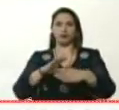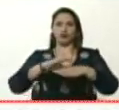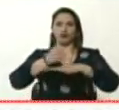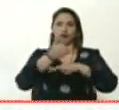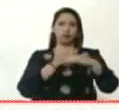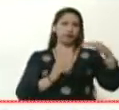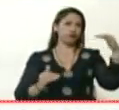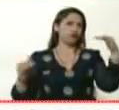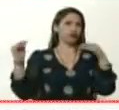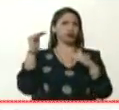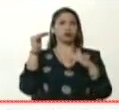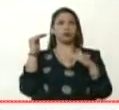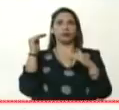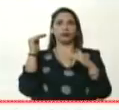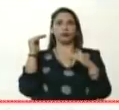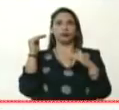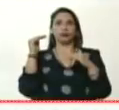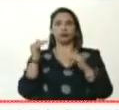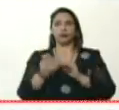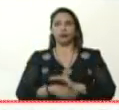plenipotenciaria.